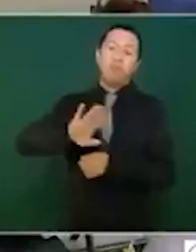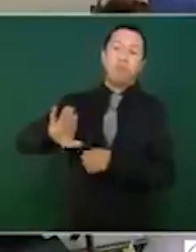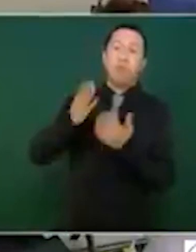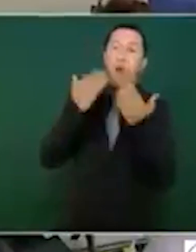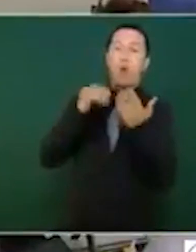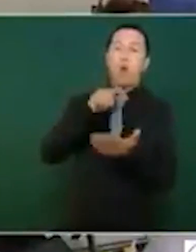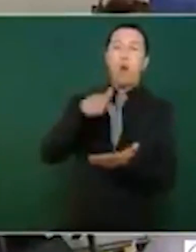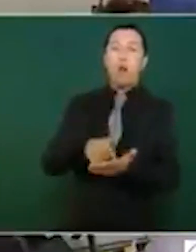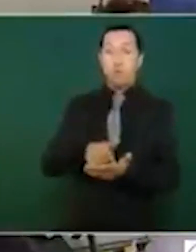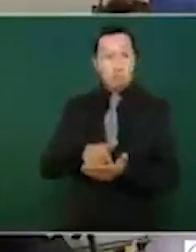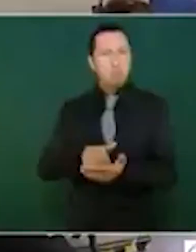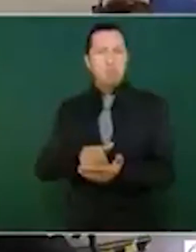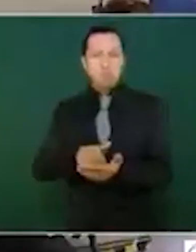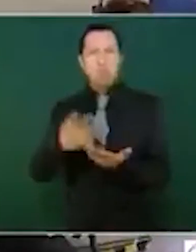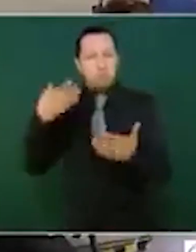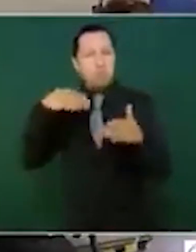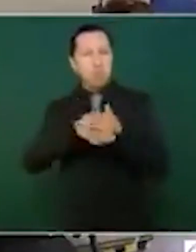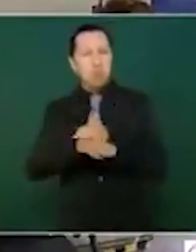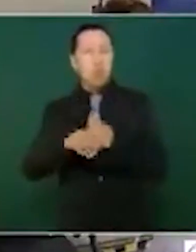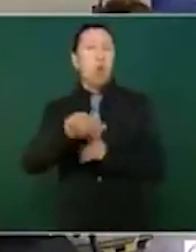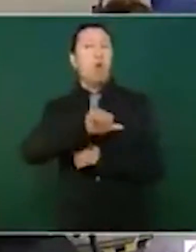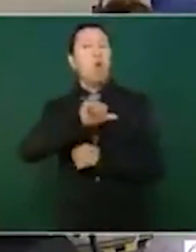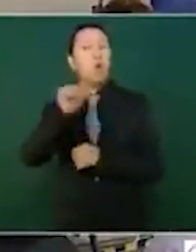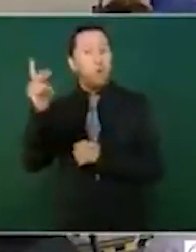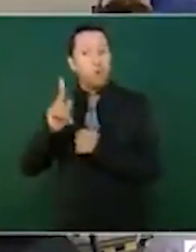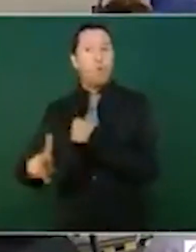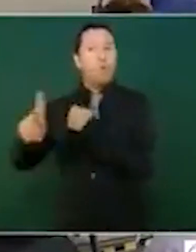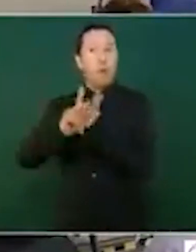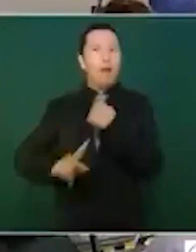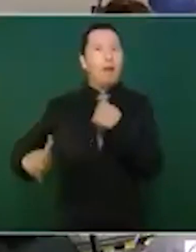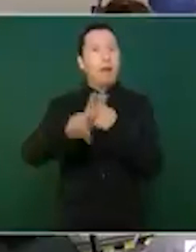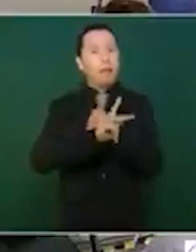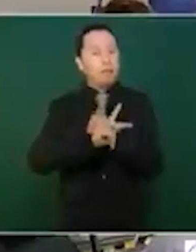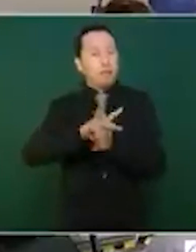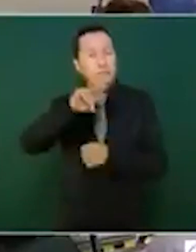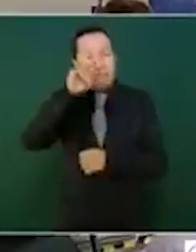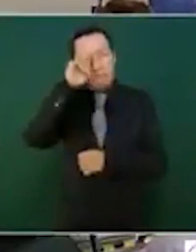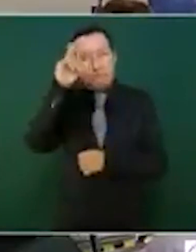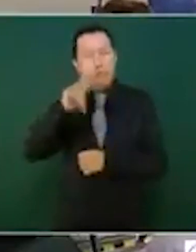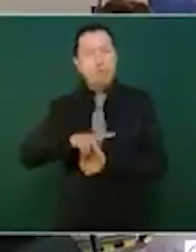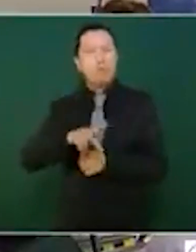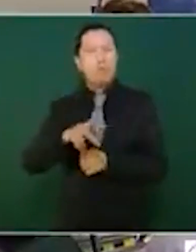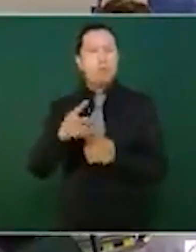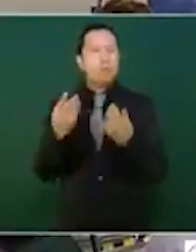unidades médicas, por lo que AMLO respondió que tiene otros datos. Finalmente, volvió a resaltar que en el